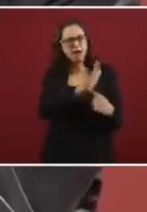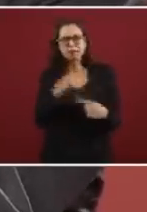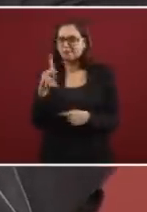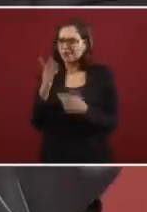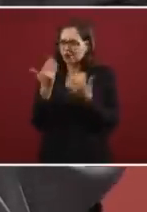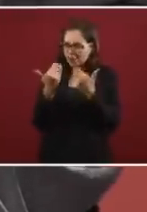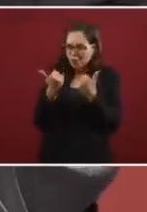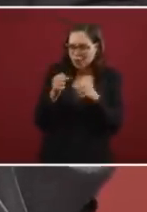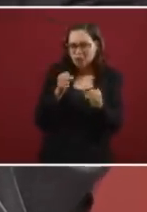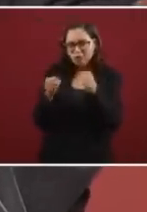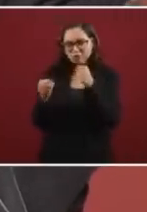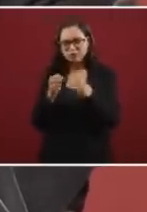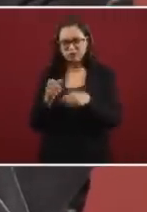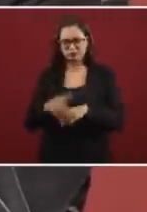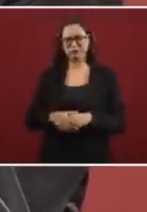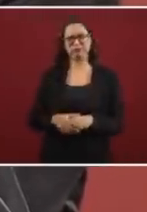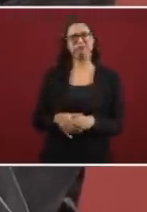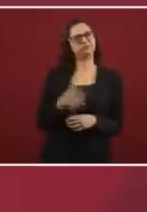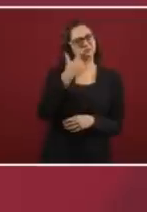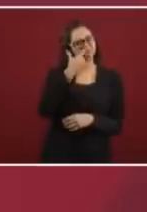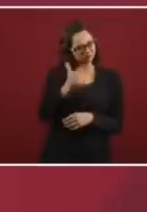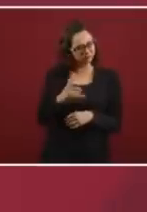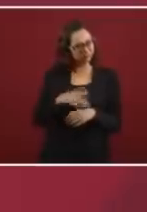pues entonces el pasa